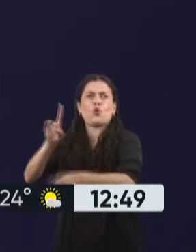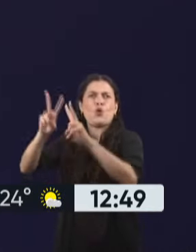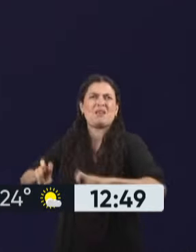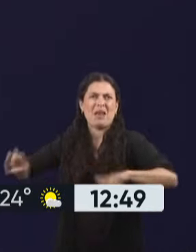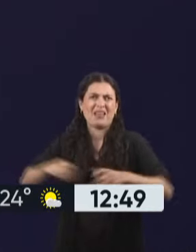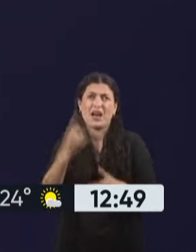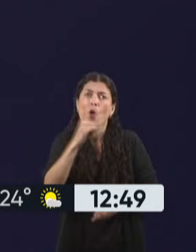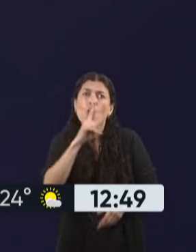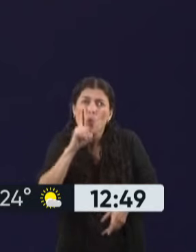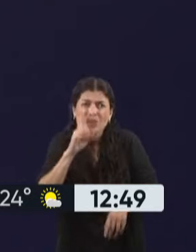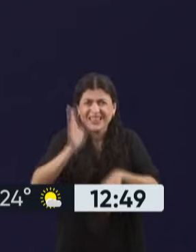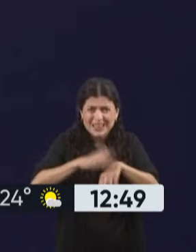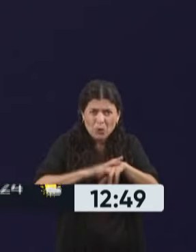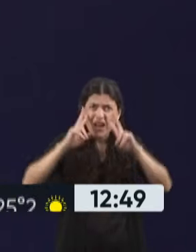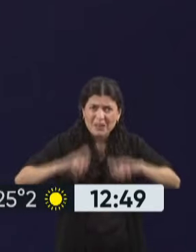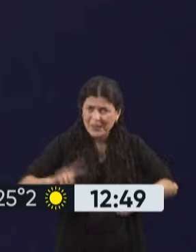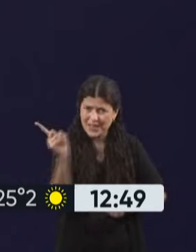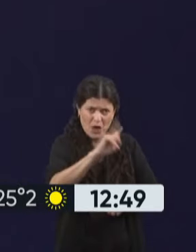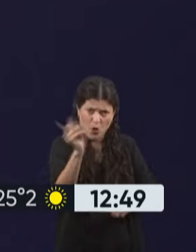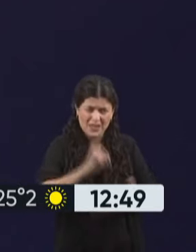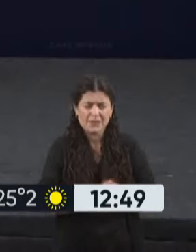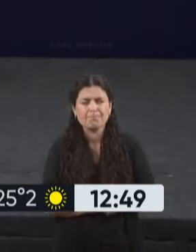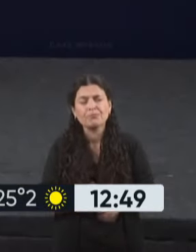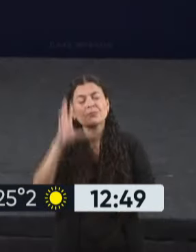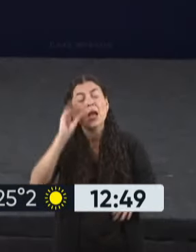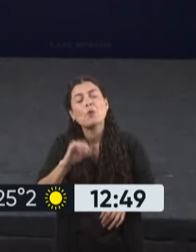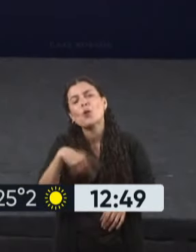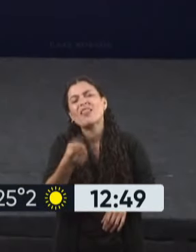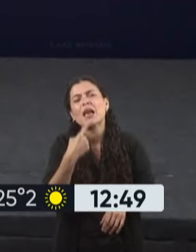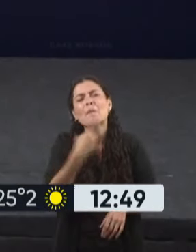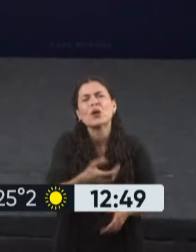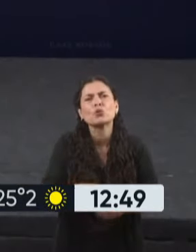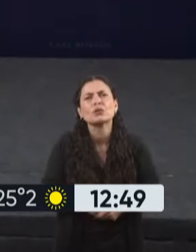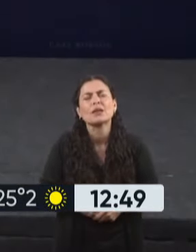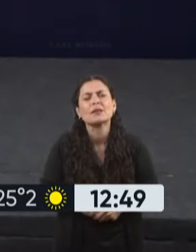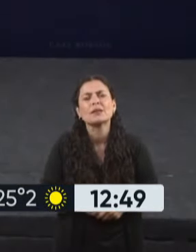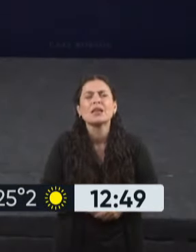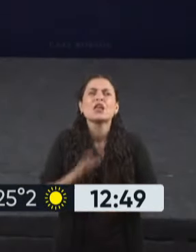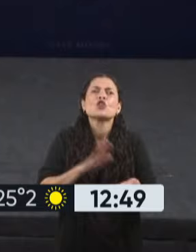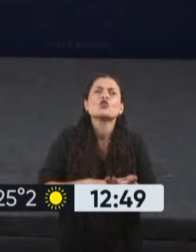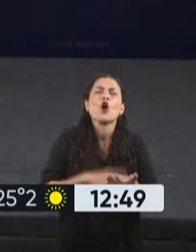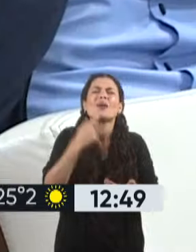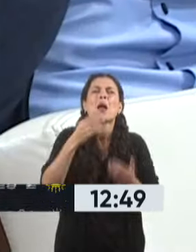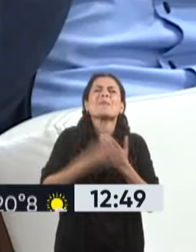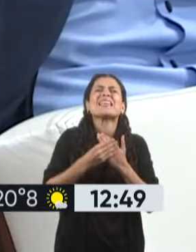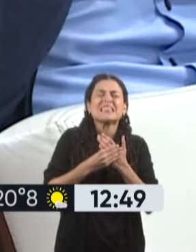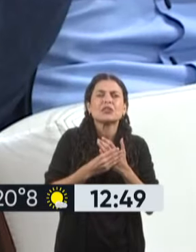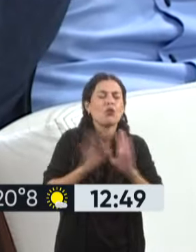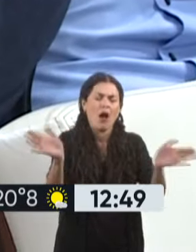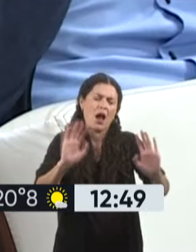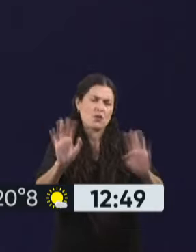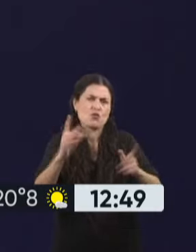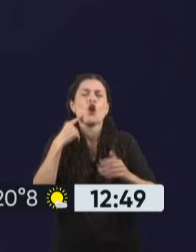la UTI en esta línea. Y la otra pregunta, discúlpame. sobre si el ministro Cunio No, Libarona para nada. Es el